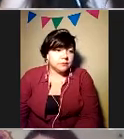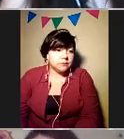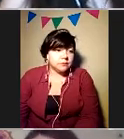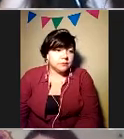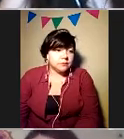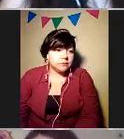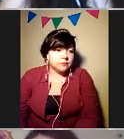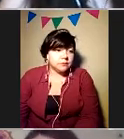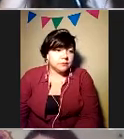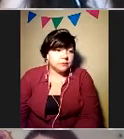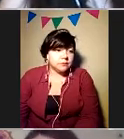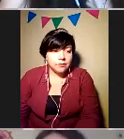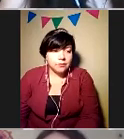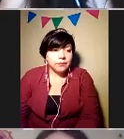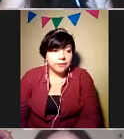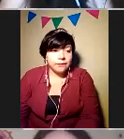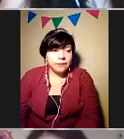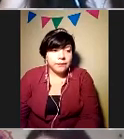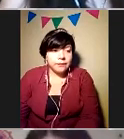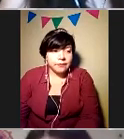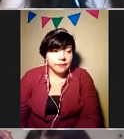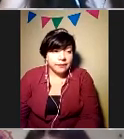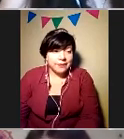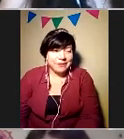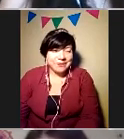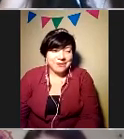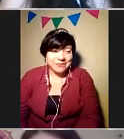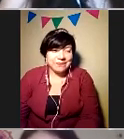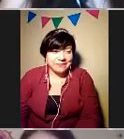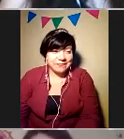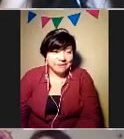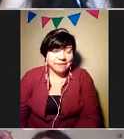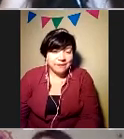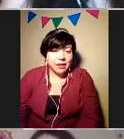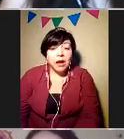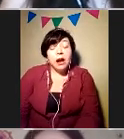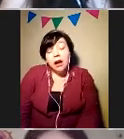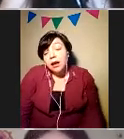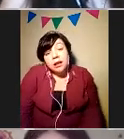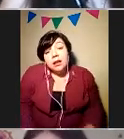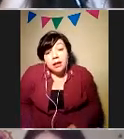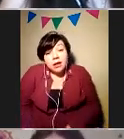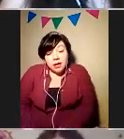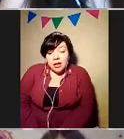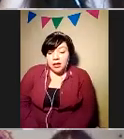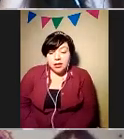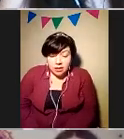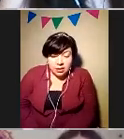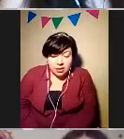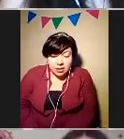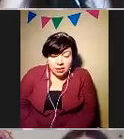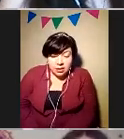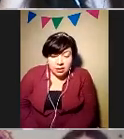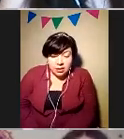información, por lo cual la invitación es no comprar en las grandes tiendas. Esa es la única manera de terminar con el retail, no